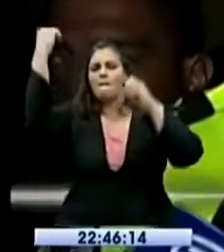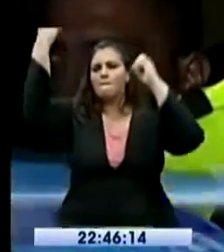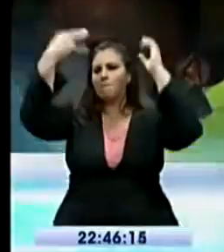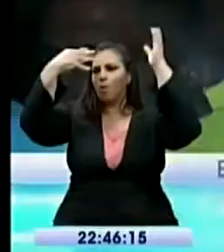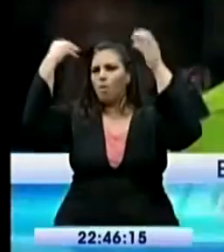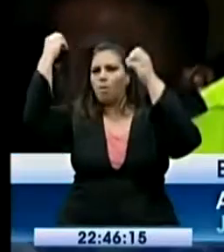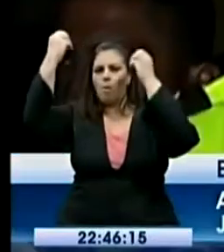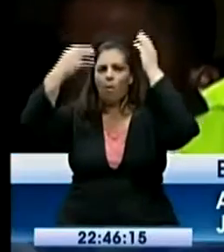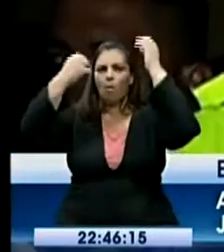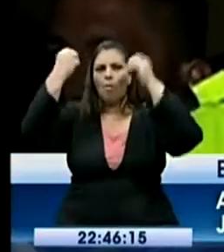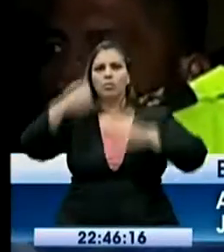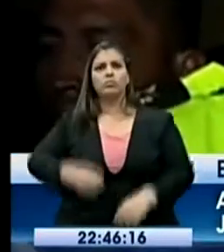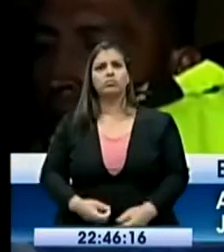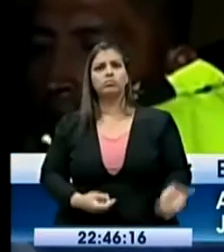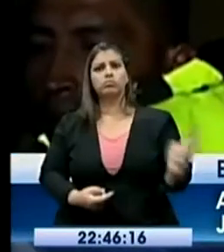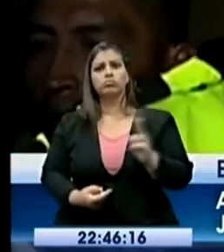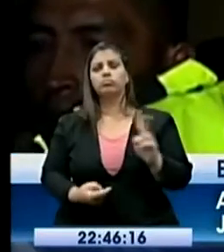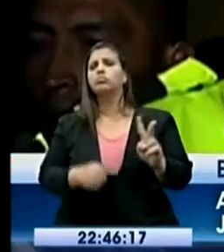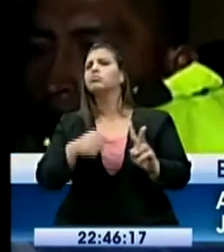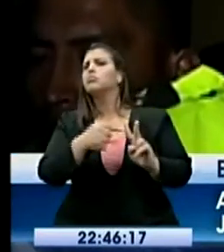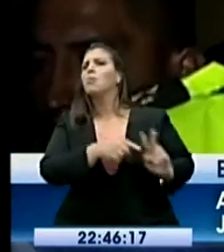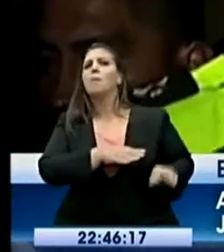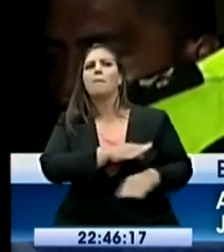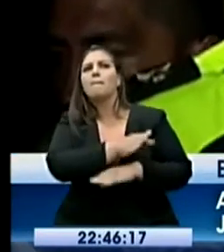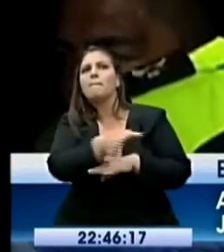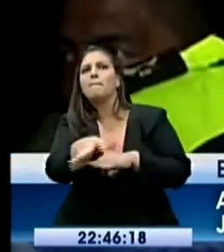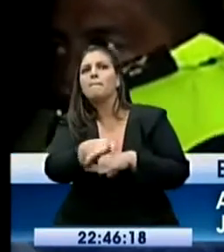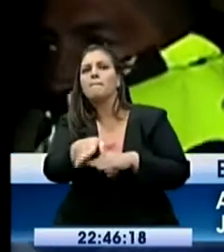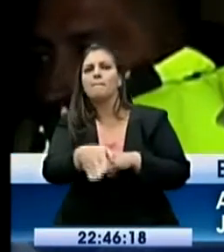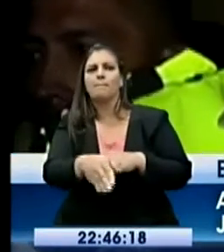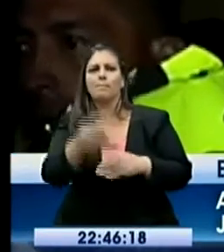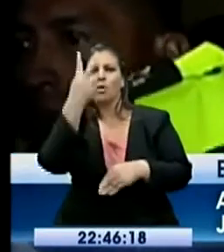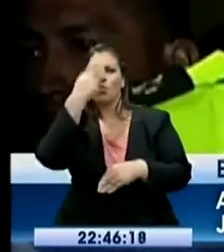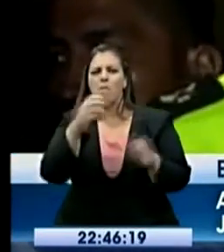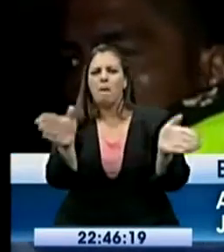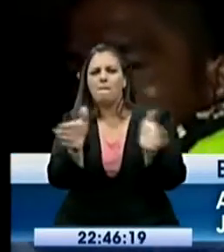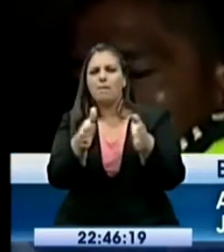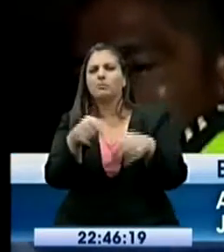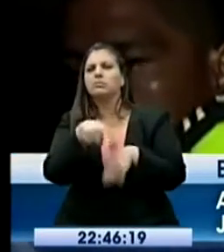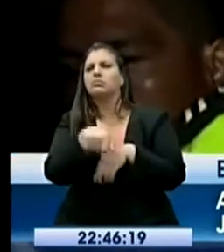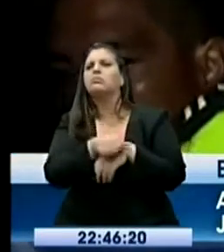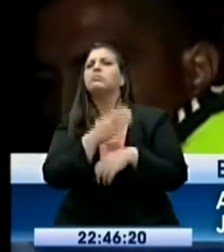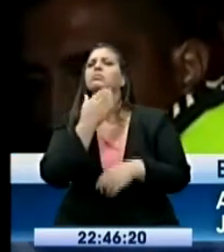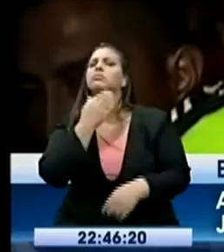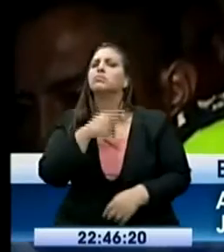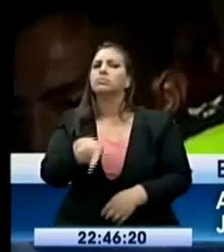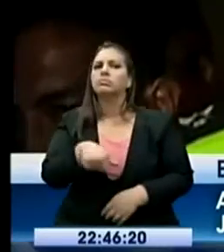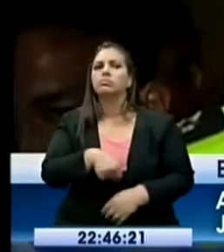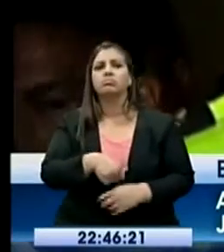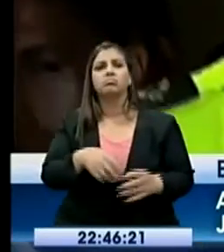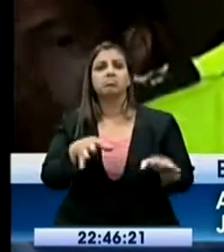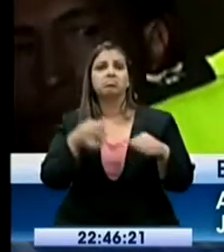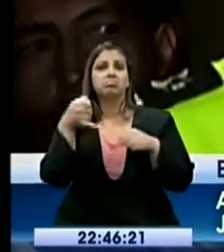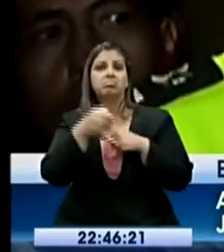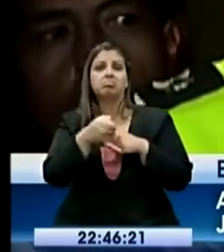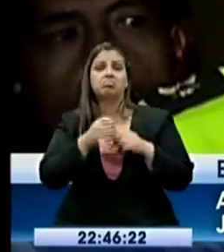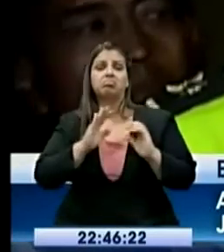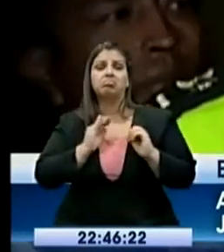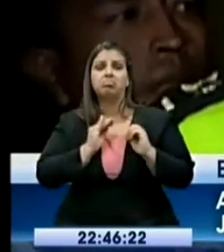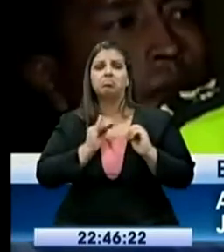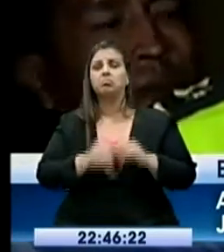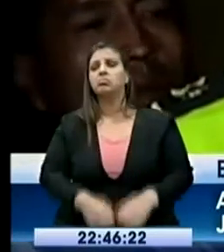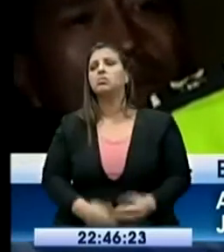trasladado a este motel donde que se pidió la presencia personal de criminalística, PJ, que hicieron